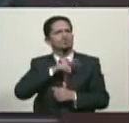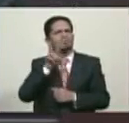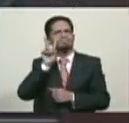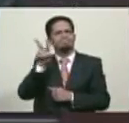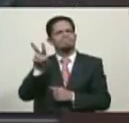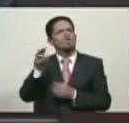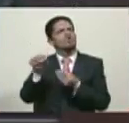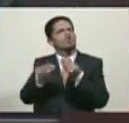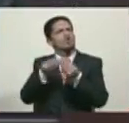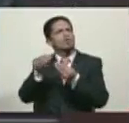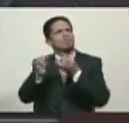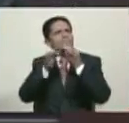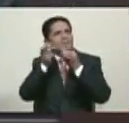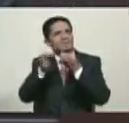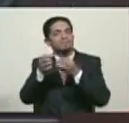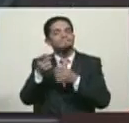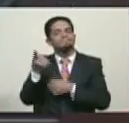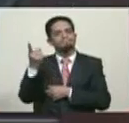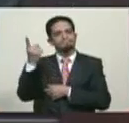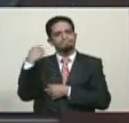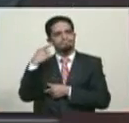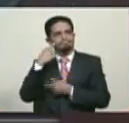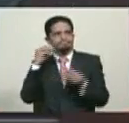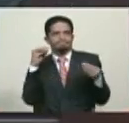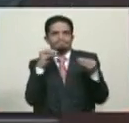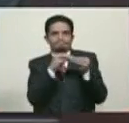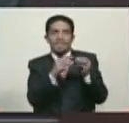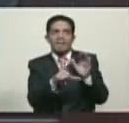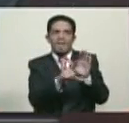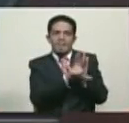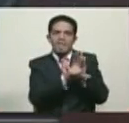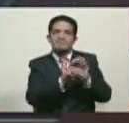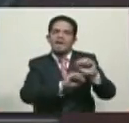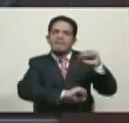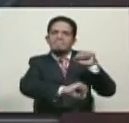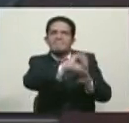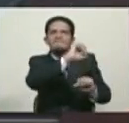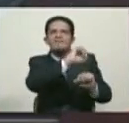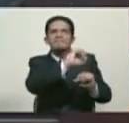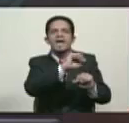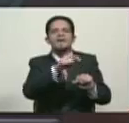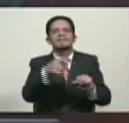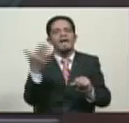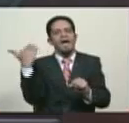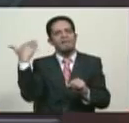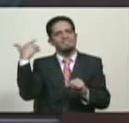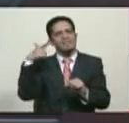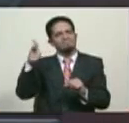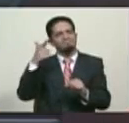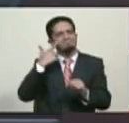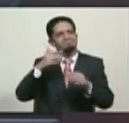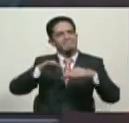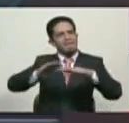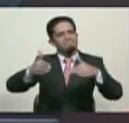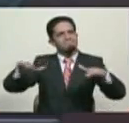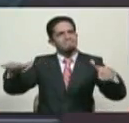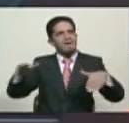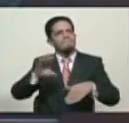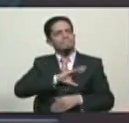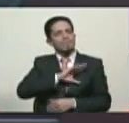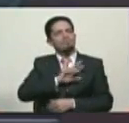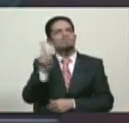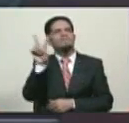jurídica, hicieron valer nuestras leyes para defender nuestras aguas territoriales. Sin duda que